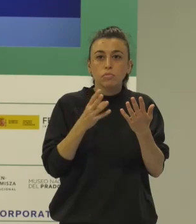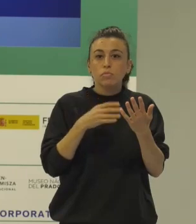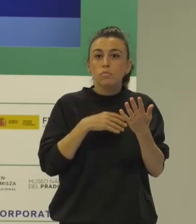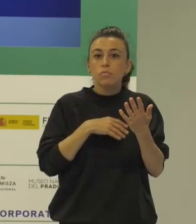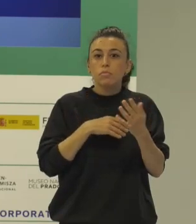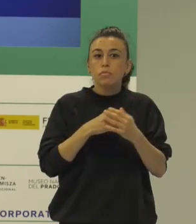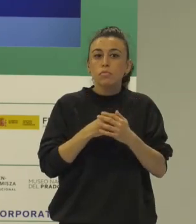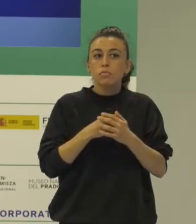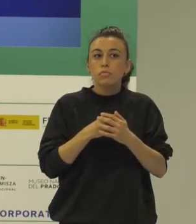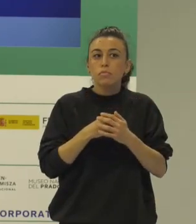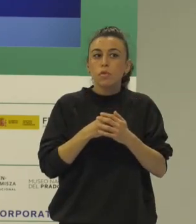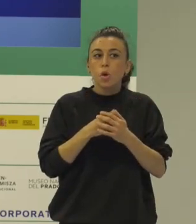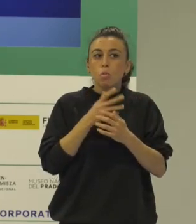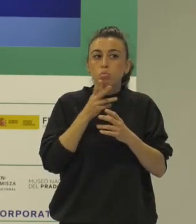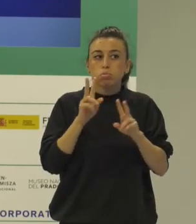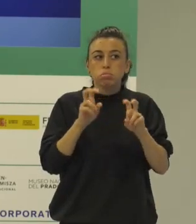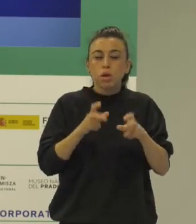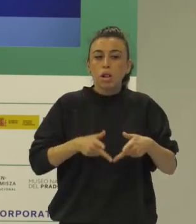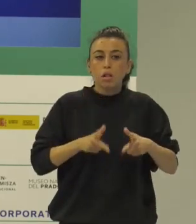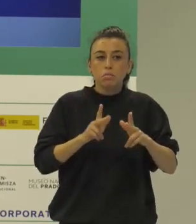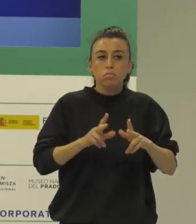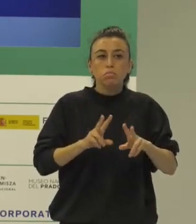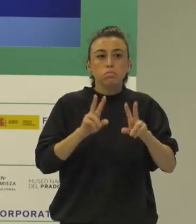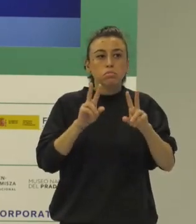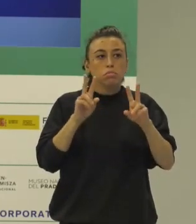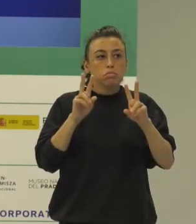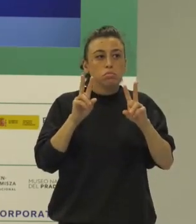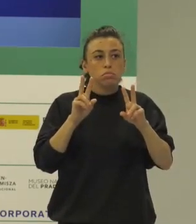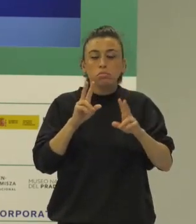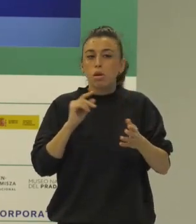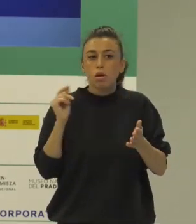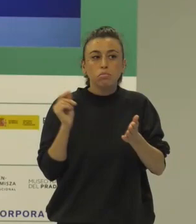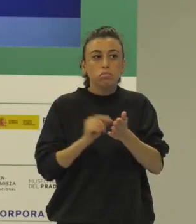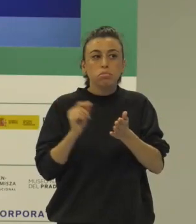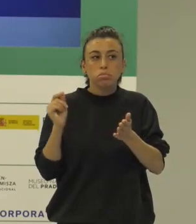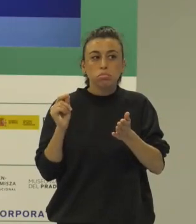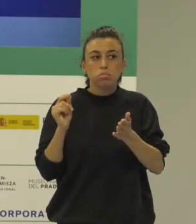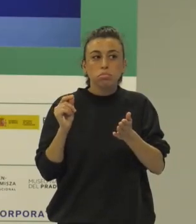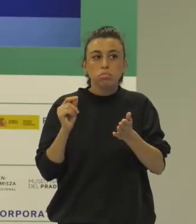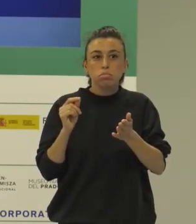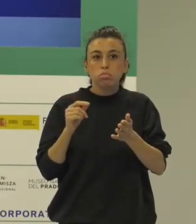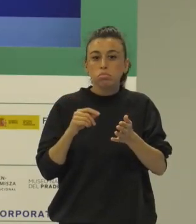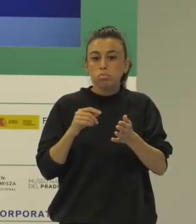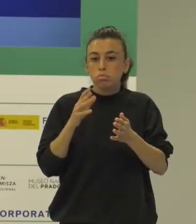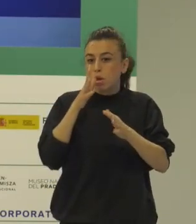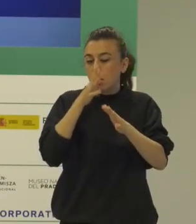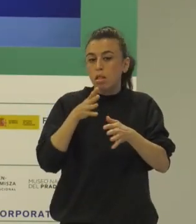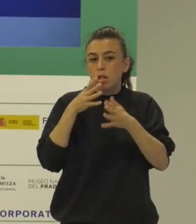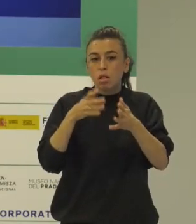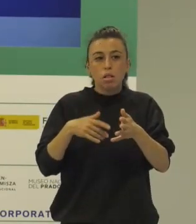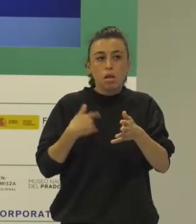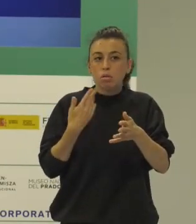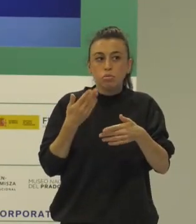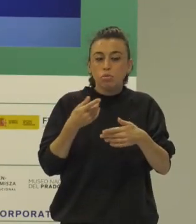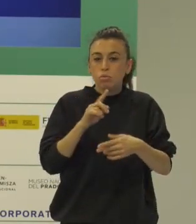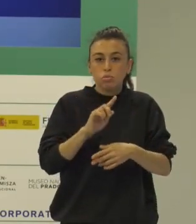de supresión de libertades, brutal, violento, rápido. No han pasado décadas en Nicaragua, solo han transcurrido